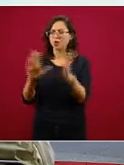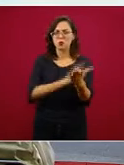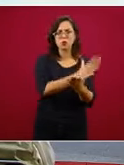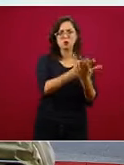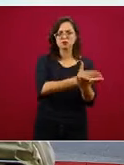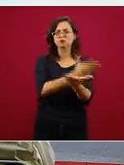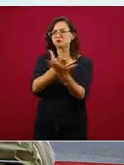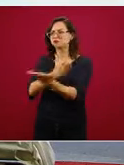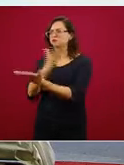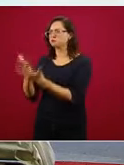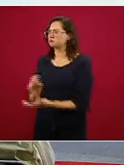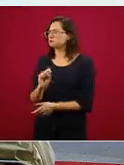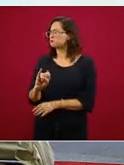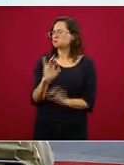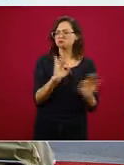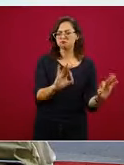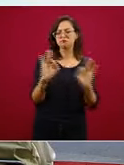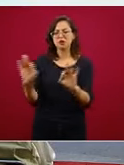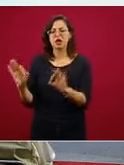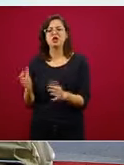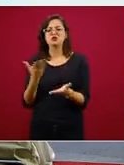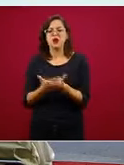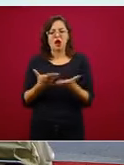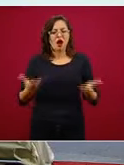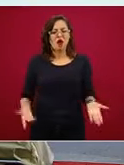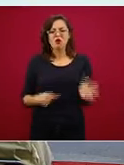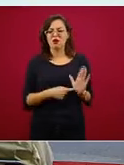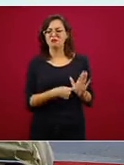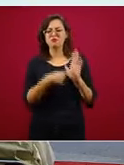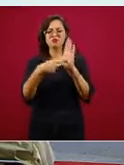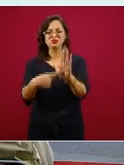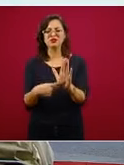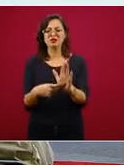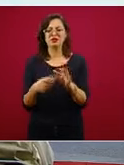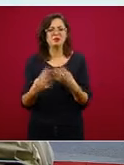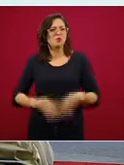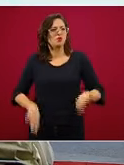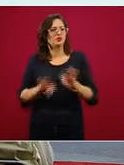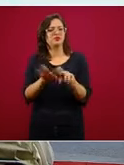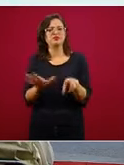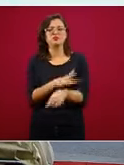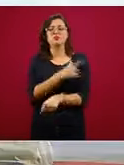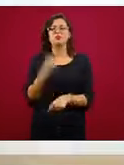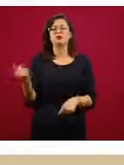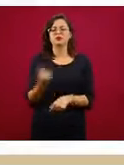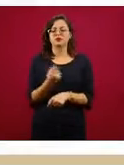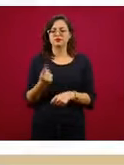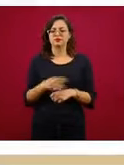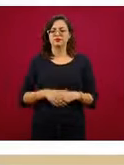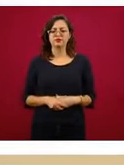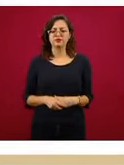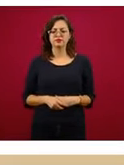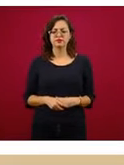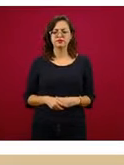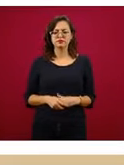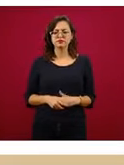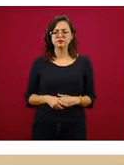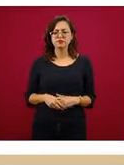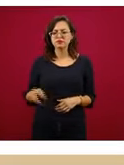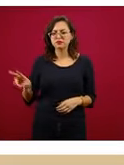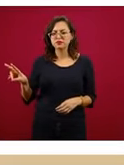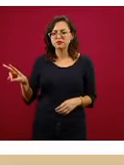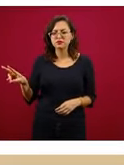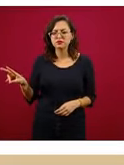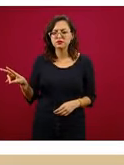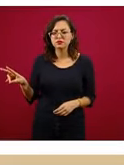López-Gatell. ¿De qué se trata? ¿De qué se trata? ¿Por qué le estamos dando este peso? Una de las cosas importantes, y